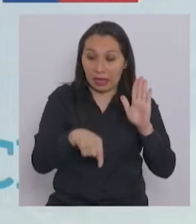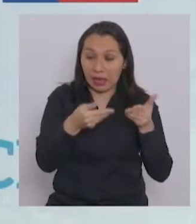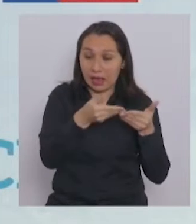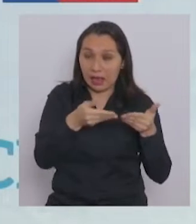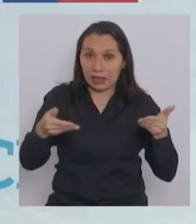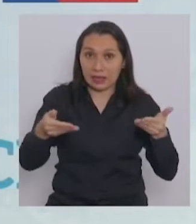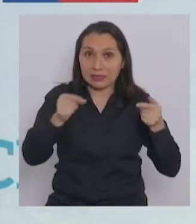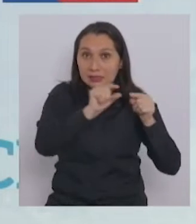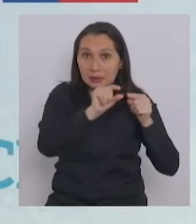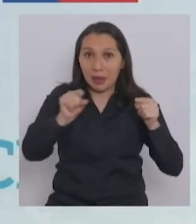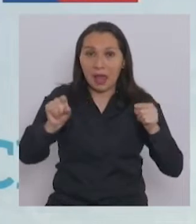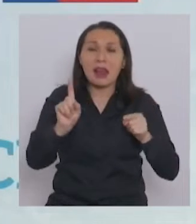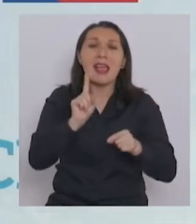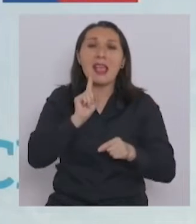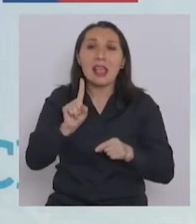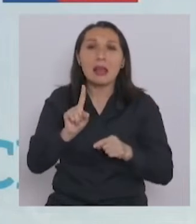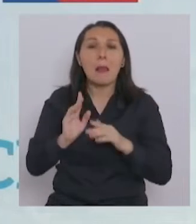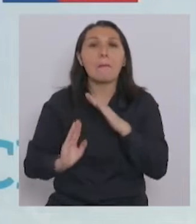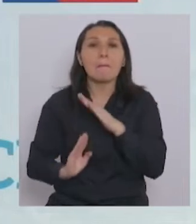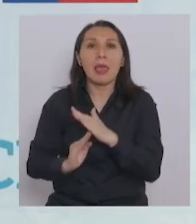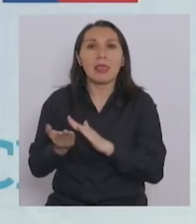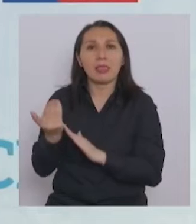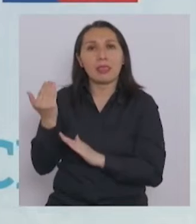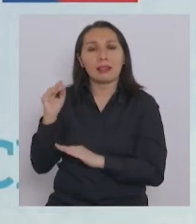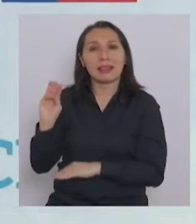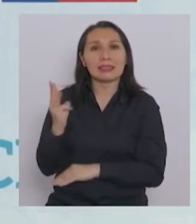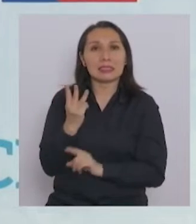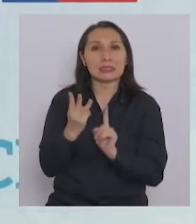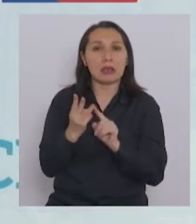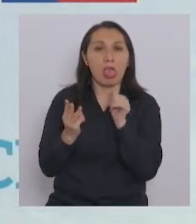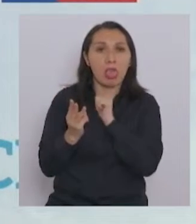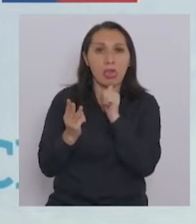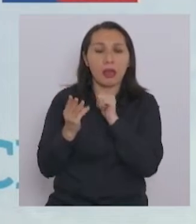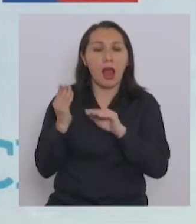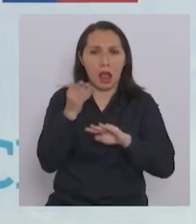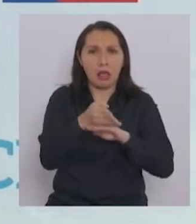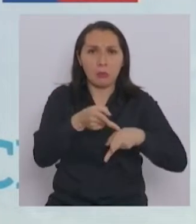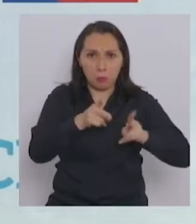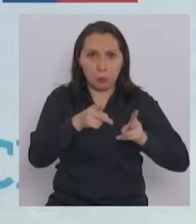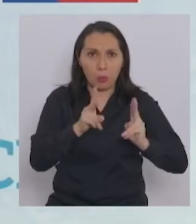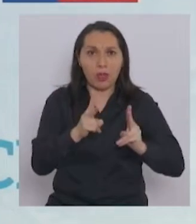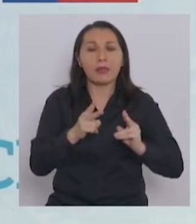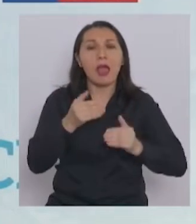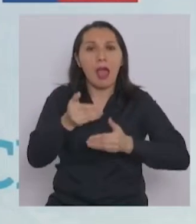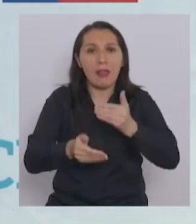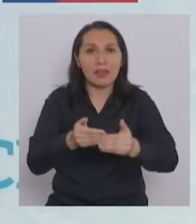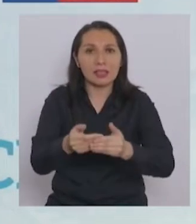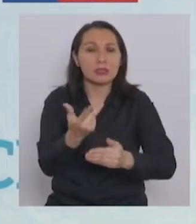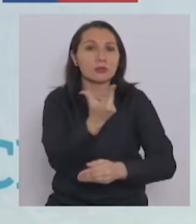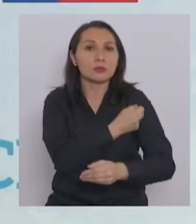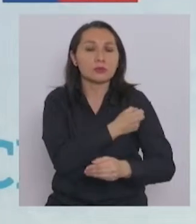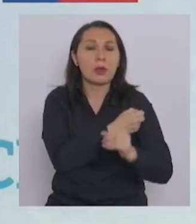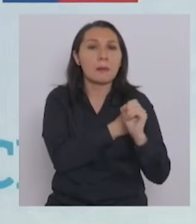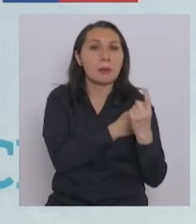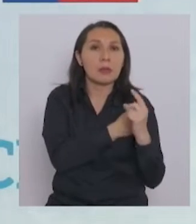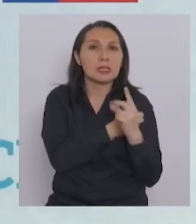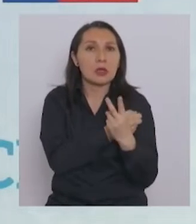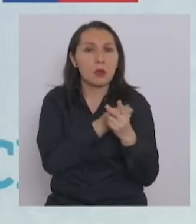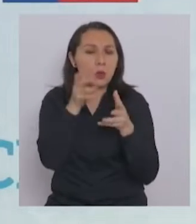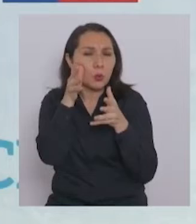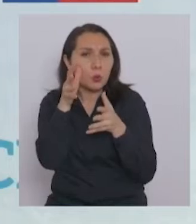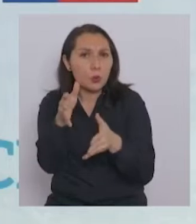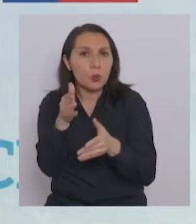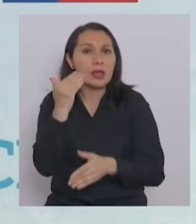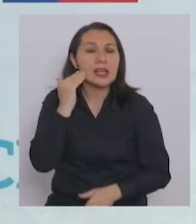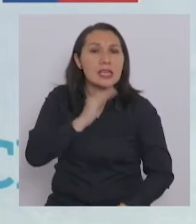semana privilegia a los rezagados de tercera dosis y avanzar en la vacunación de esquema primario de la población con énfasis